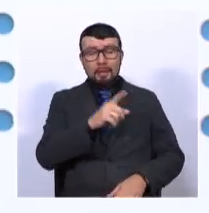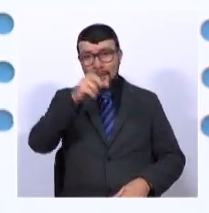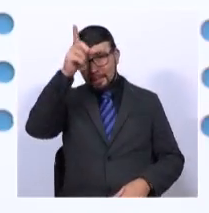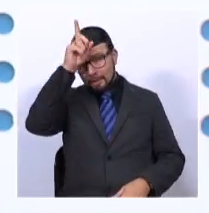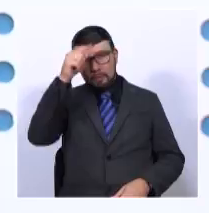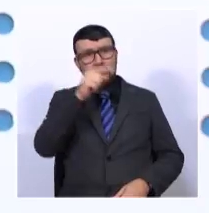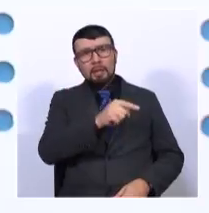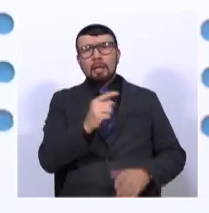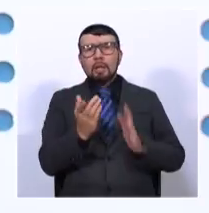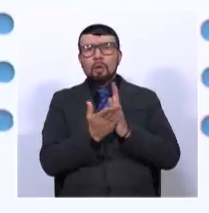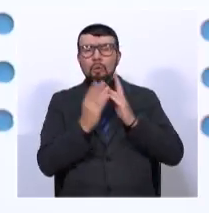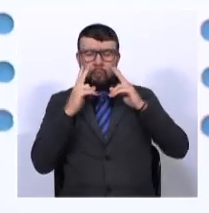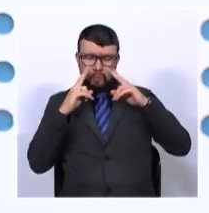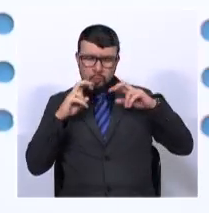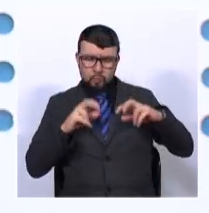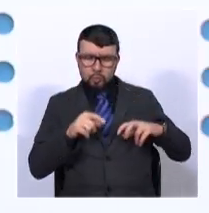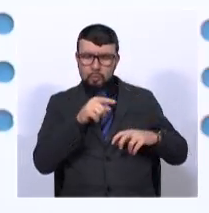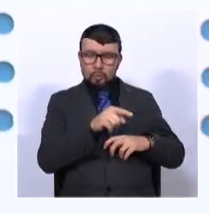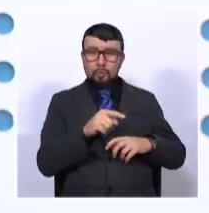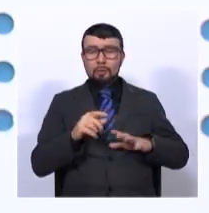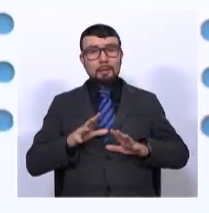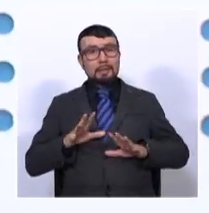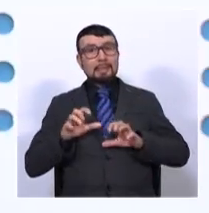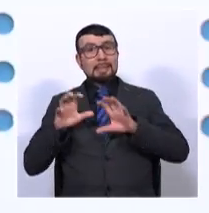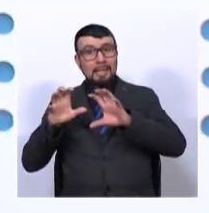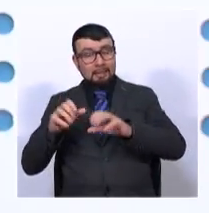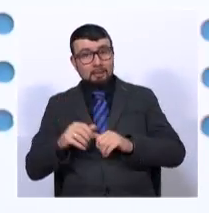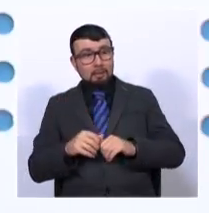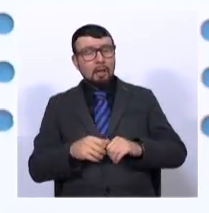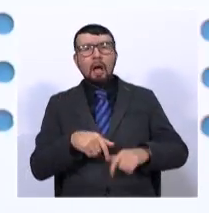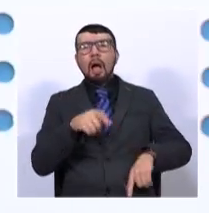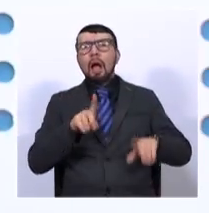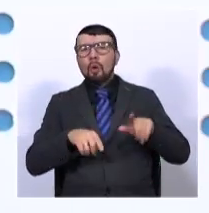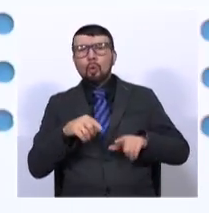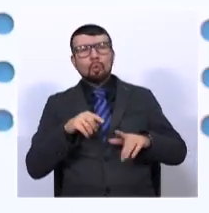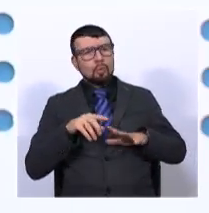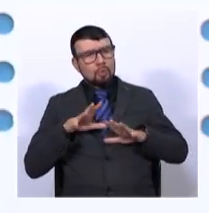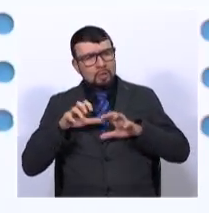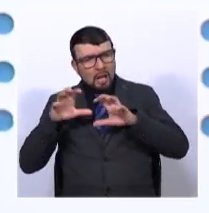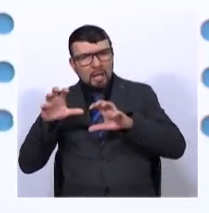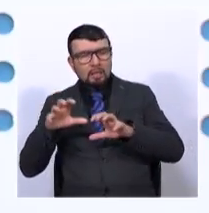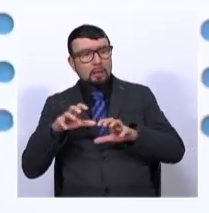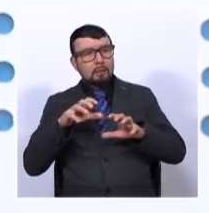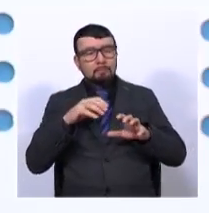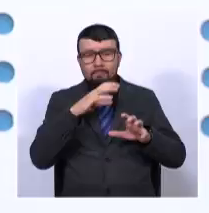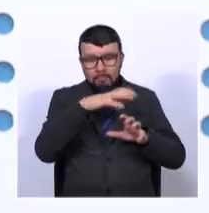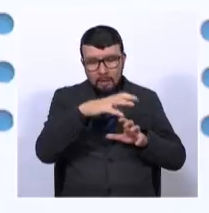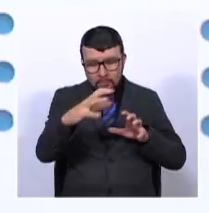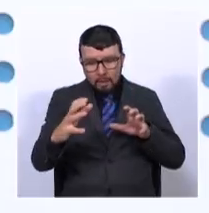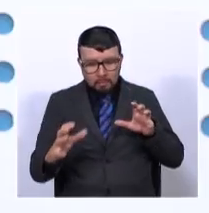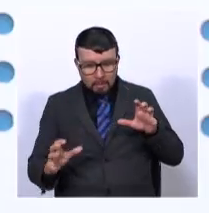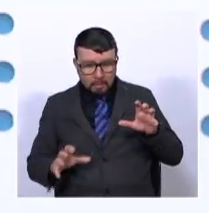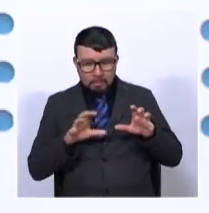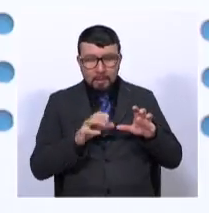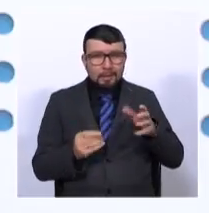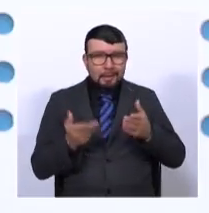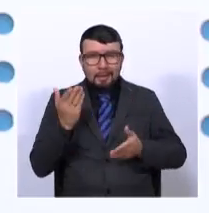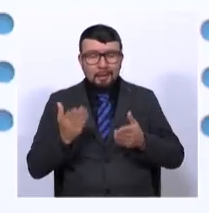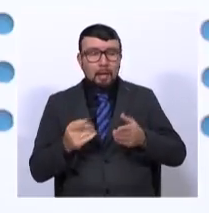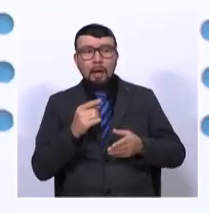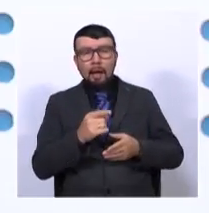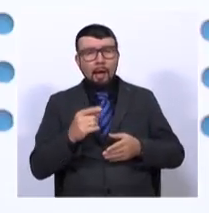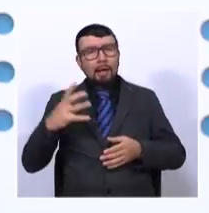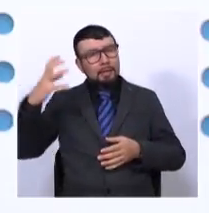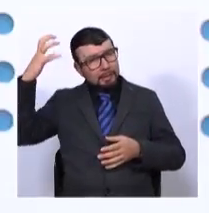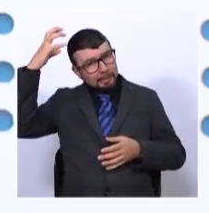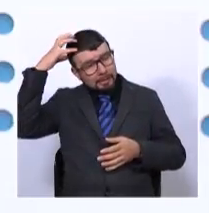todo en el cáncer, cómo los cánceres localizados en ciertos órganos tenían una representación a nivel del cerebro, en